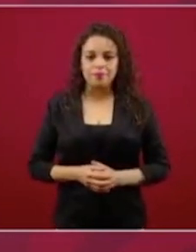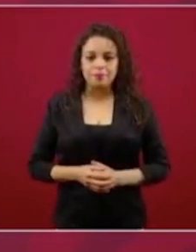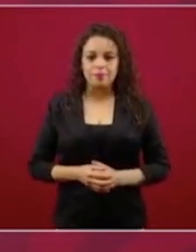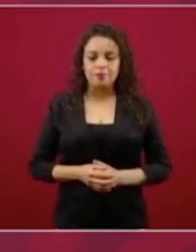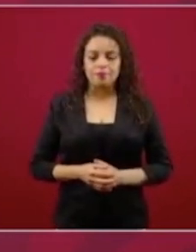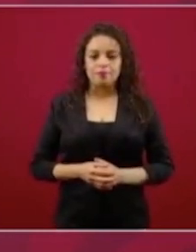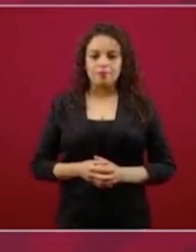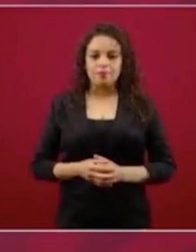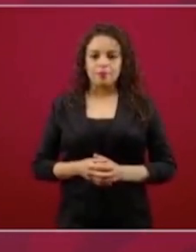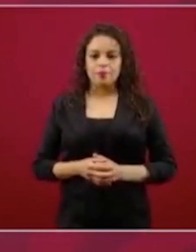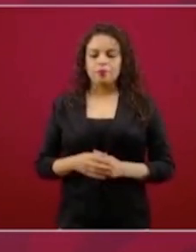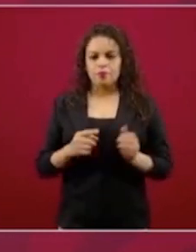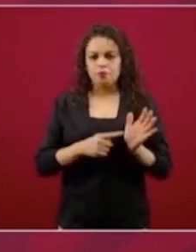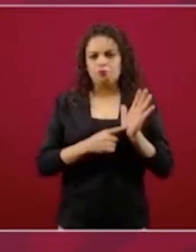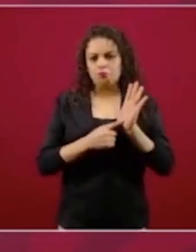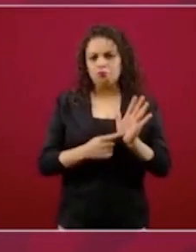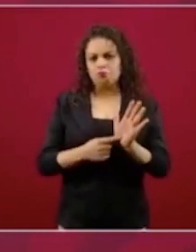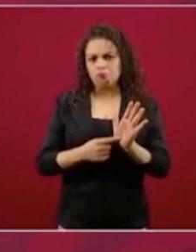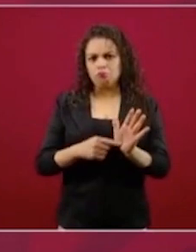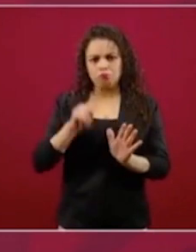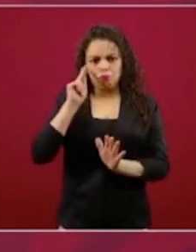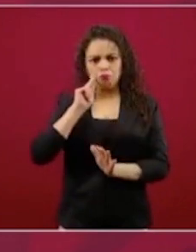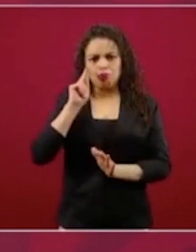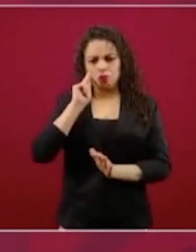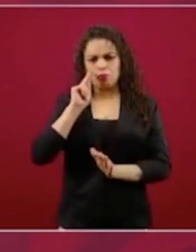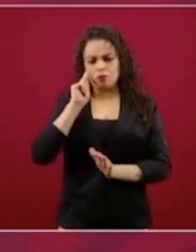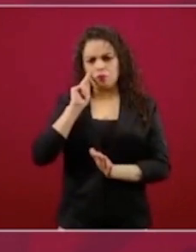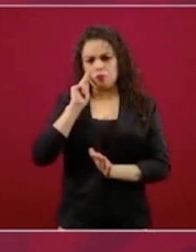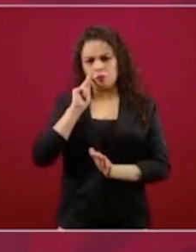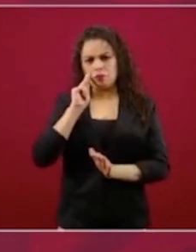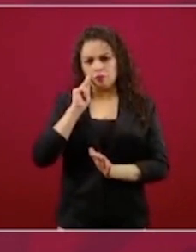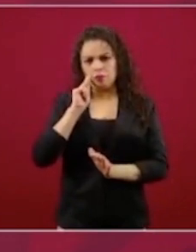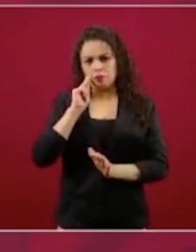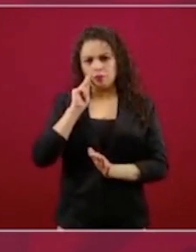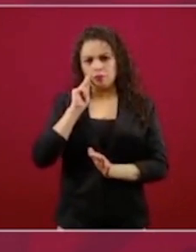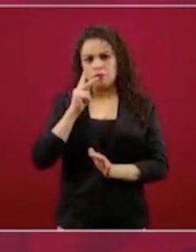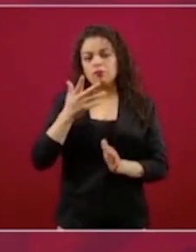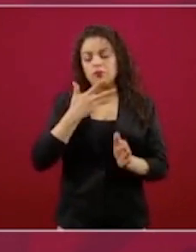pruebas de casos de corrupción,